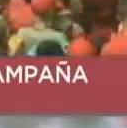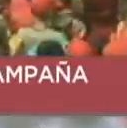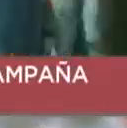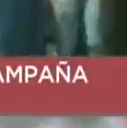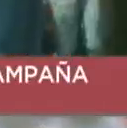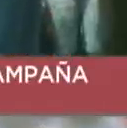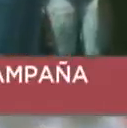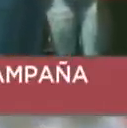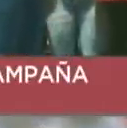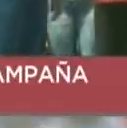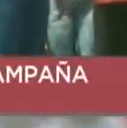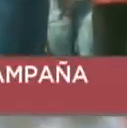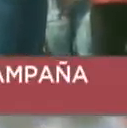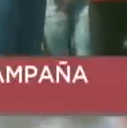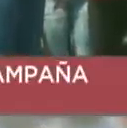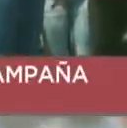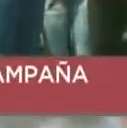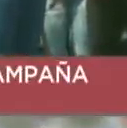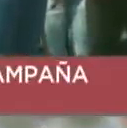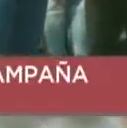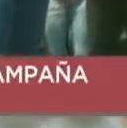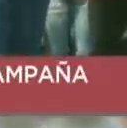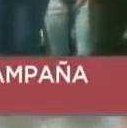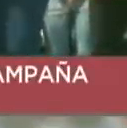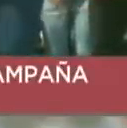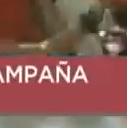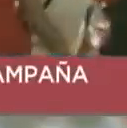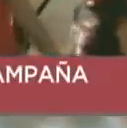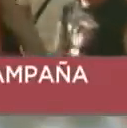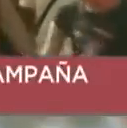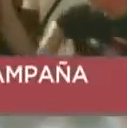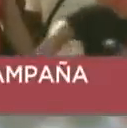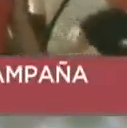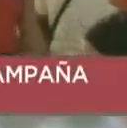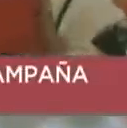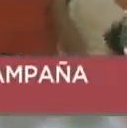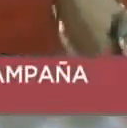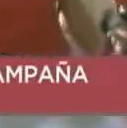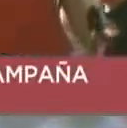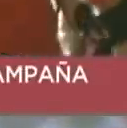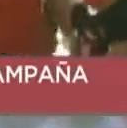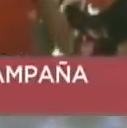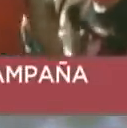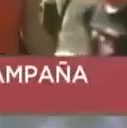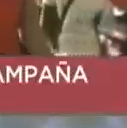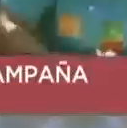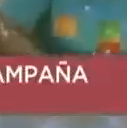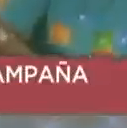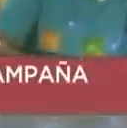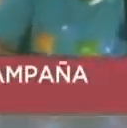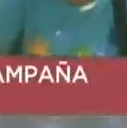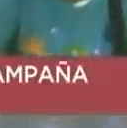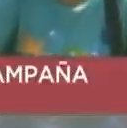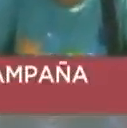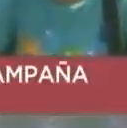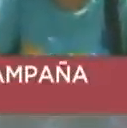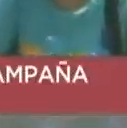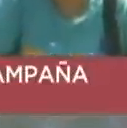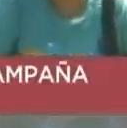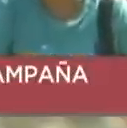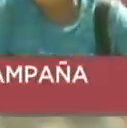y el pueblo movilizado instaló en la calle los comandos de campaña en el transcurso de esta semana, allá en el llano